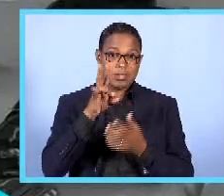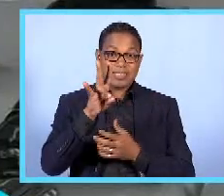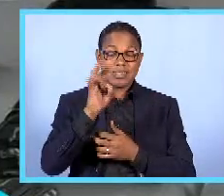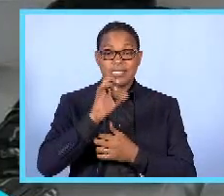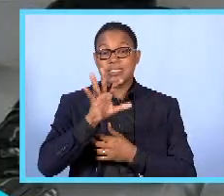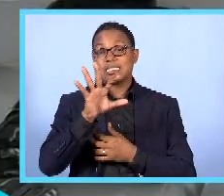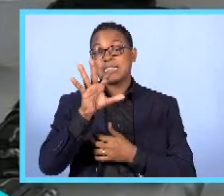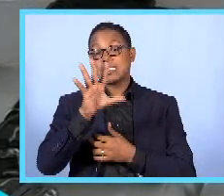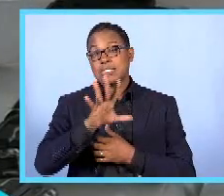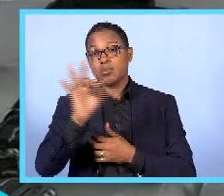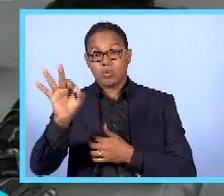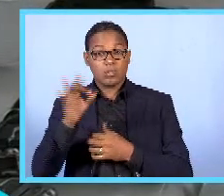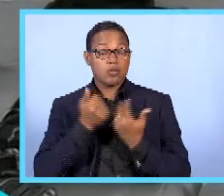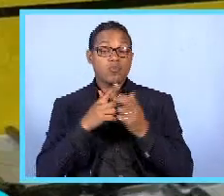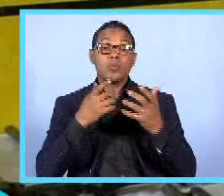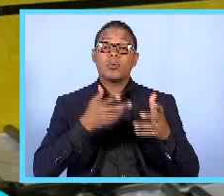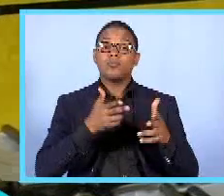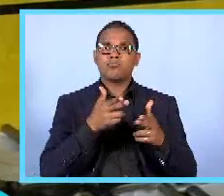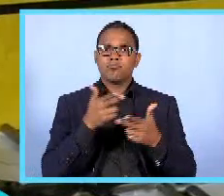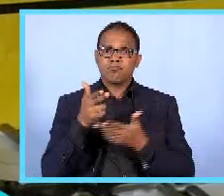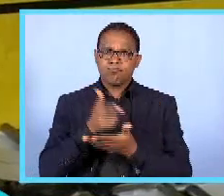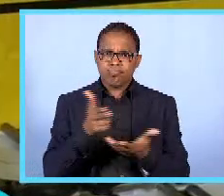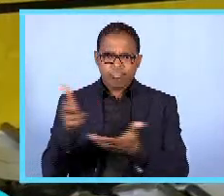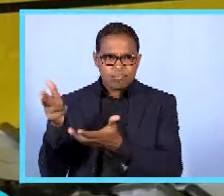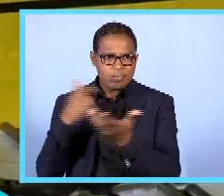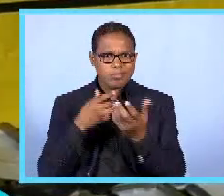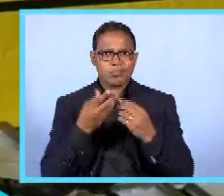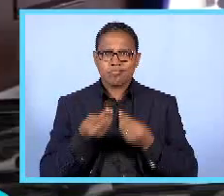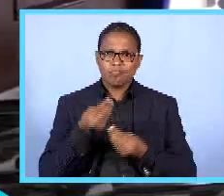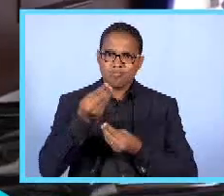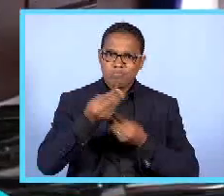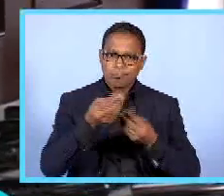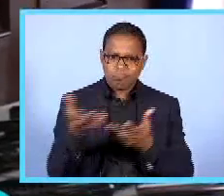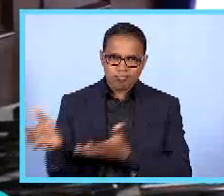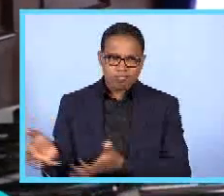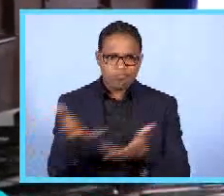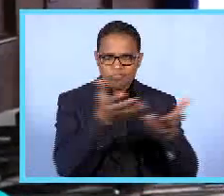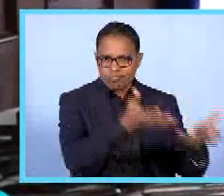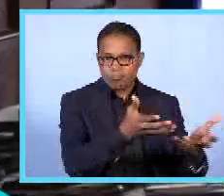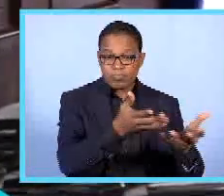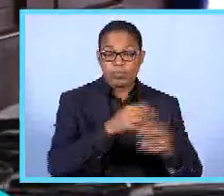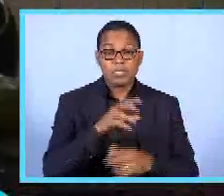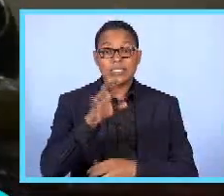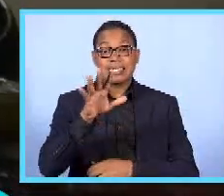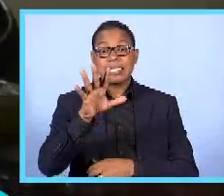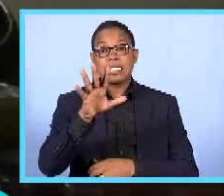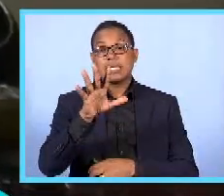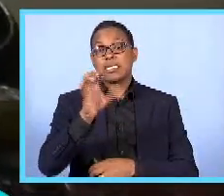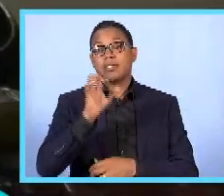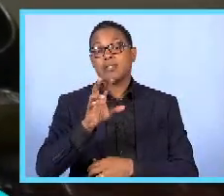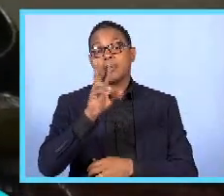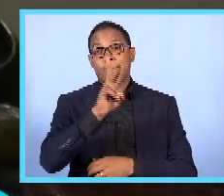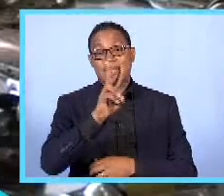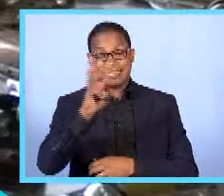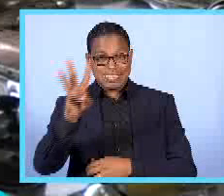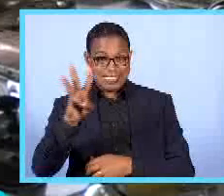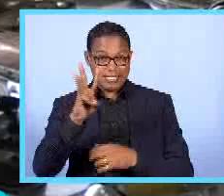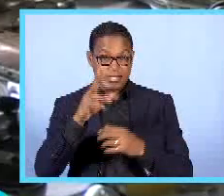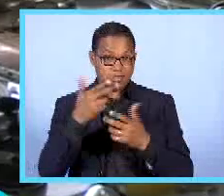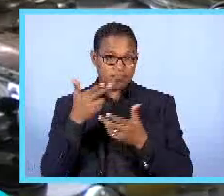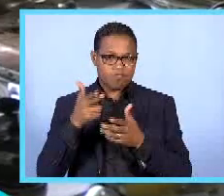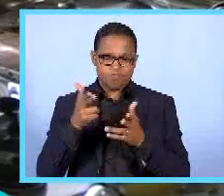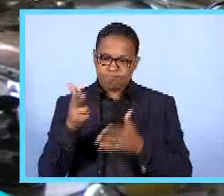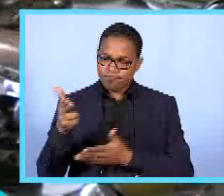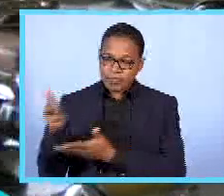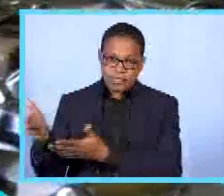Duarte. Entre las armas entregadas en San Francisco de Macorís figuran 526 pistolas, revólveres